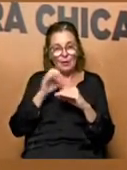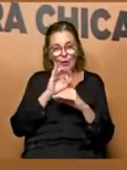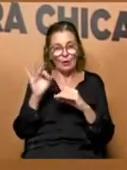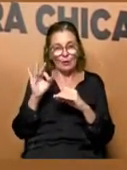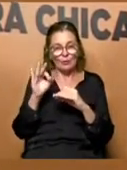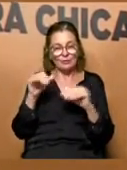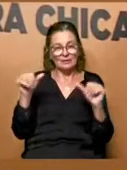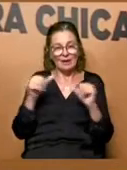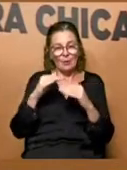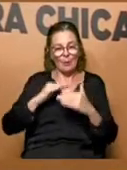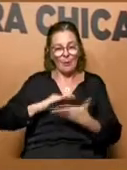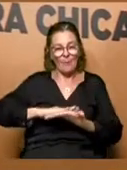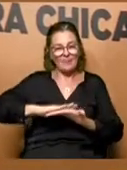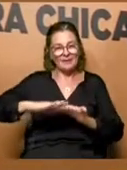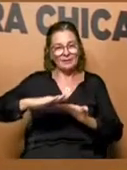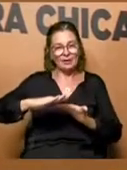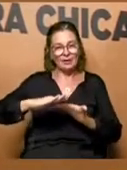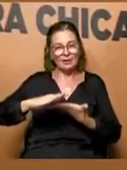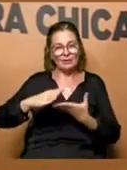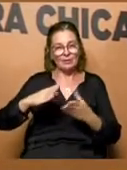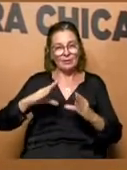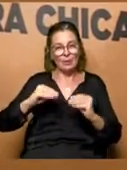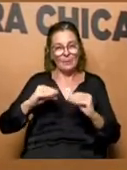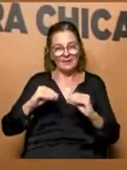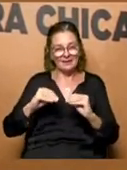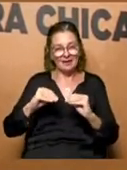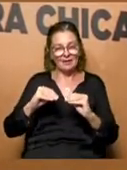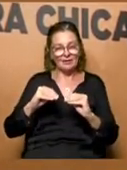o te hago un piso con compensado?